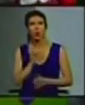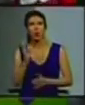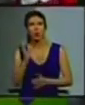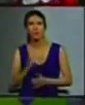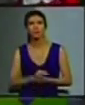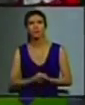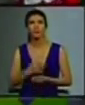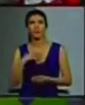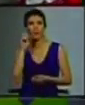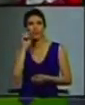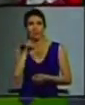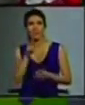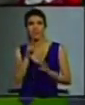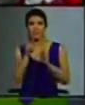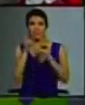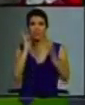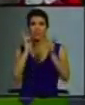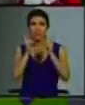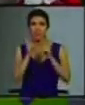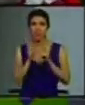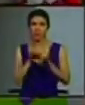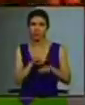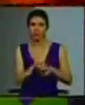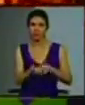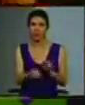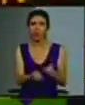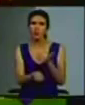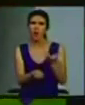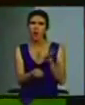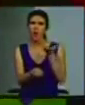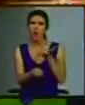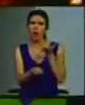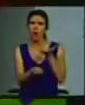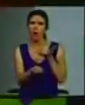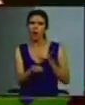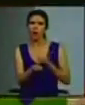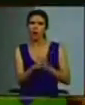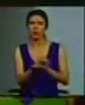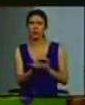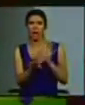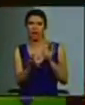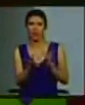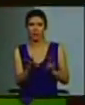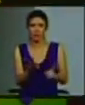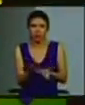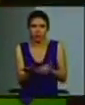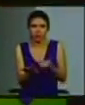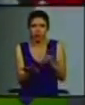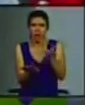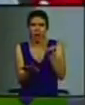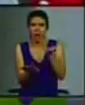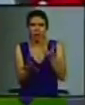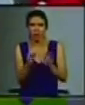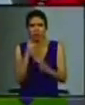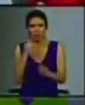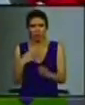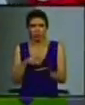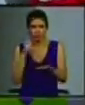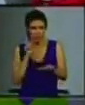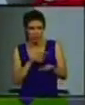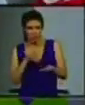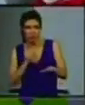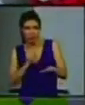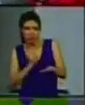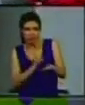Y vi una micro que iba botando humo. Y de repente empezó a salir fuego y me acerqué.